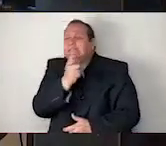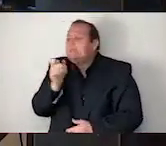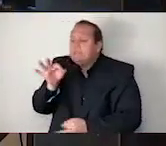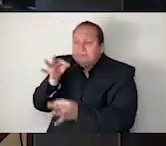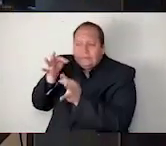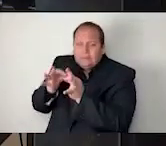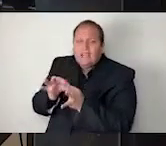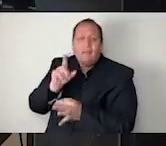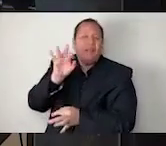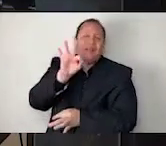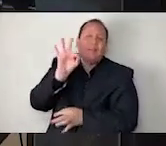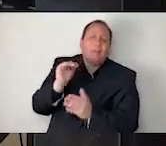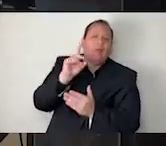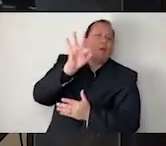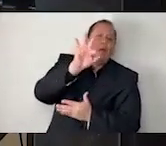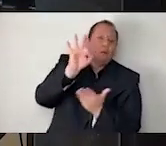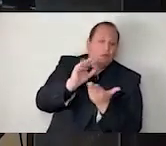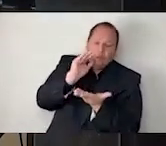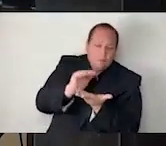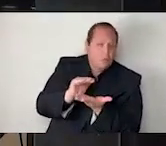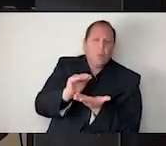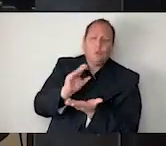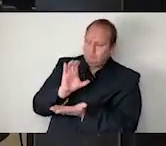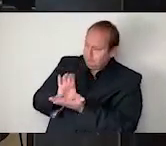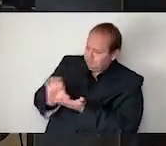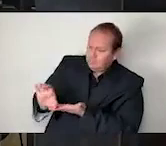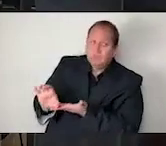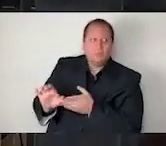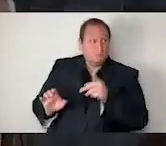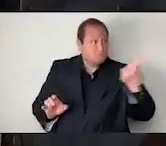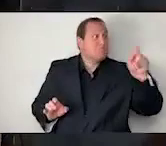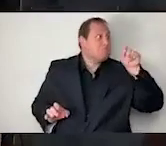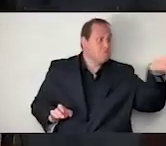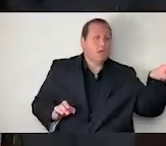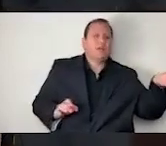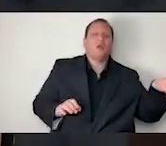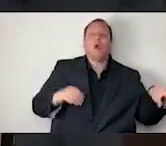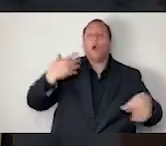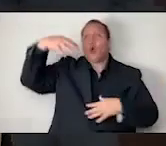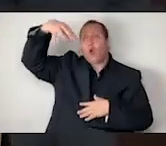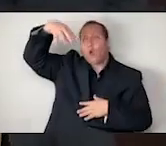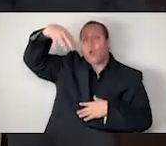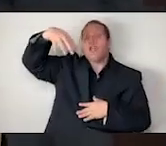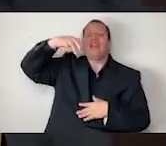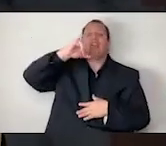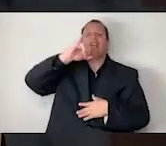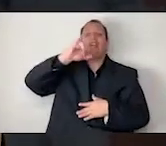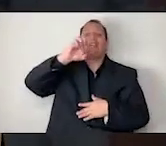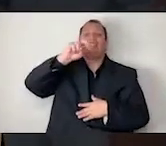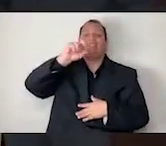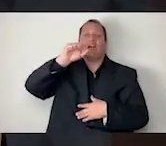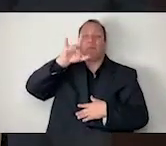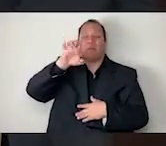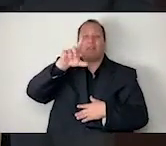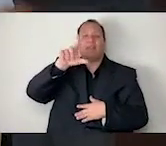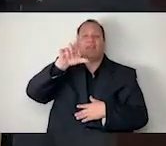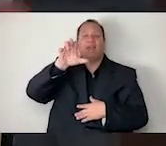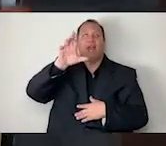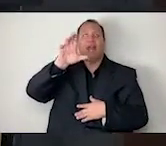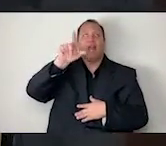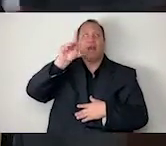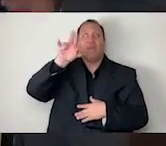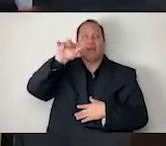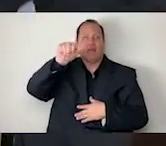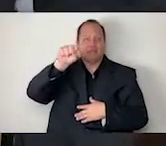también igual es correcto ensambles de lámparas incandescentes con una plantilla de personal de 800 trabajadores que si